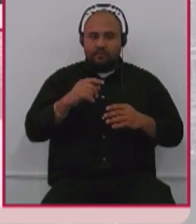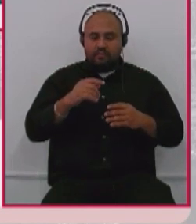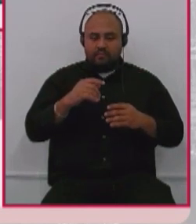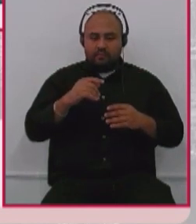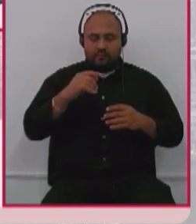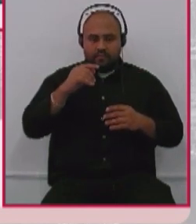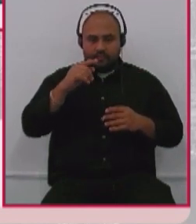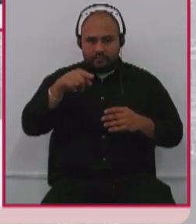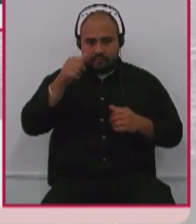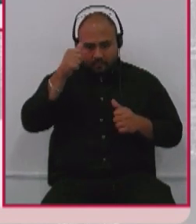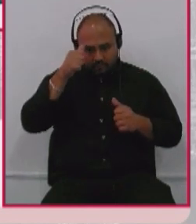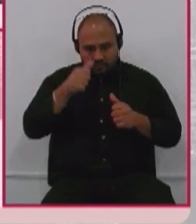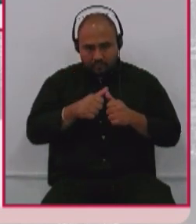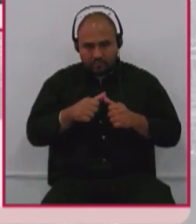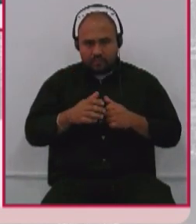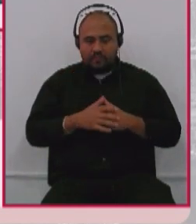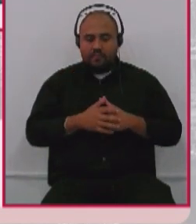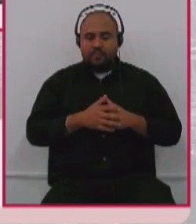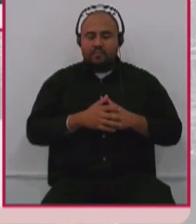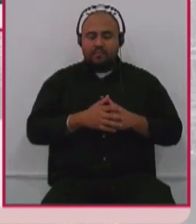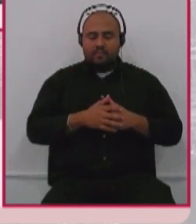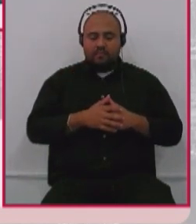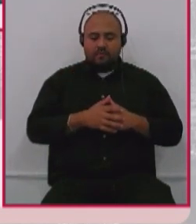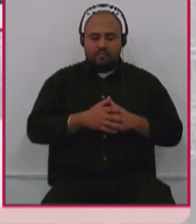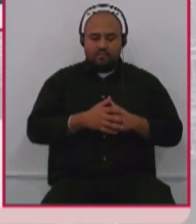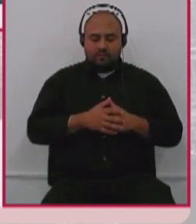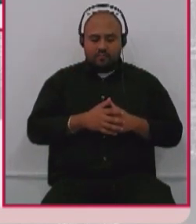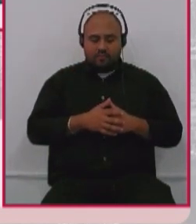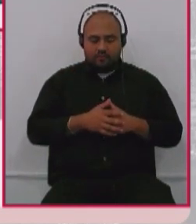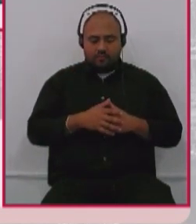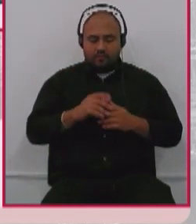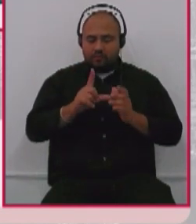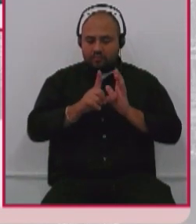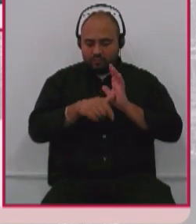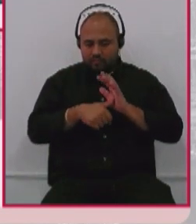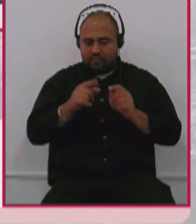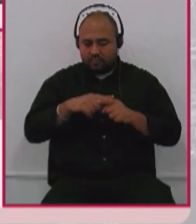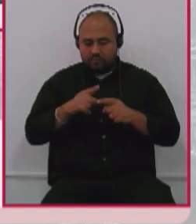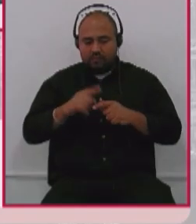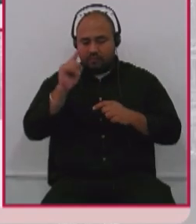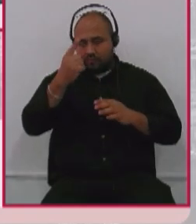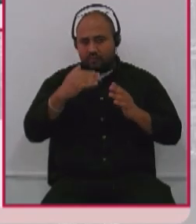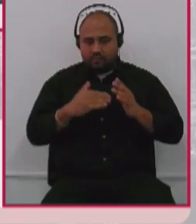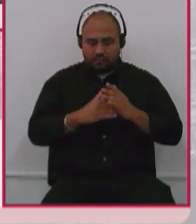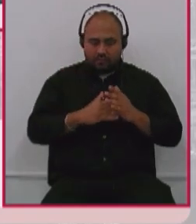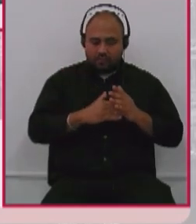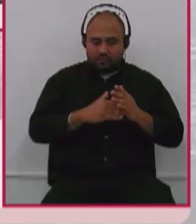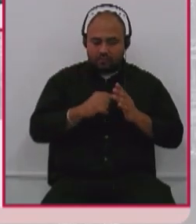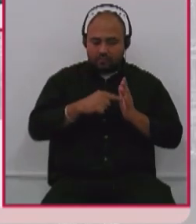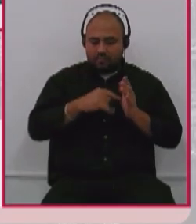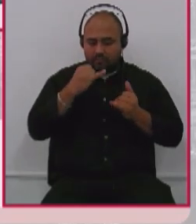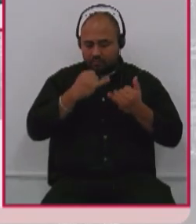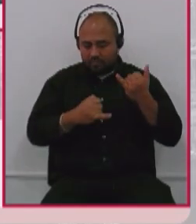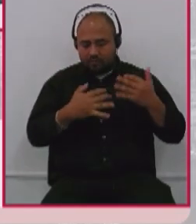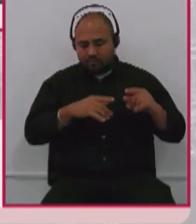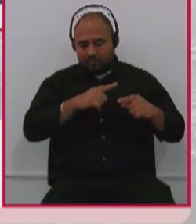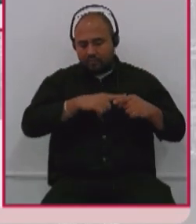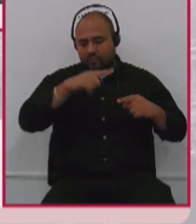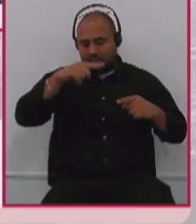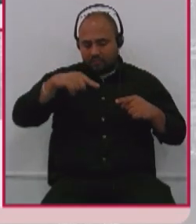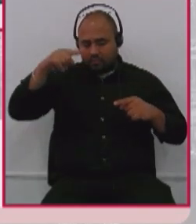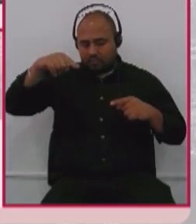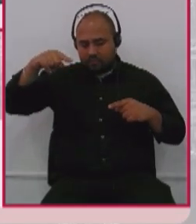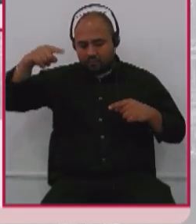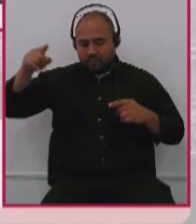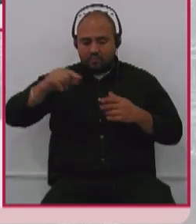las restricciones geotécnicas. Entonces, luego de esta primera etapa del test que Fabio nos contaba, que empezó en